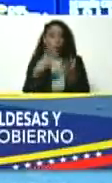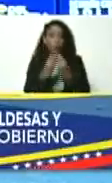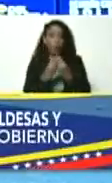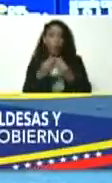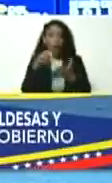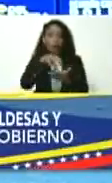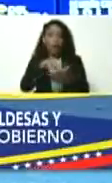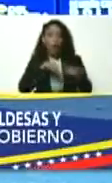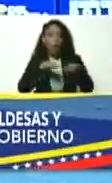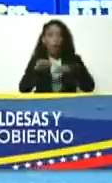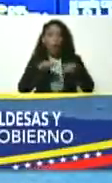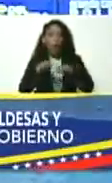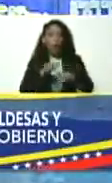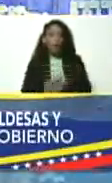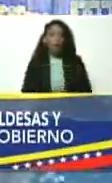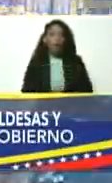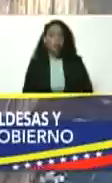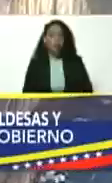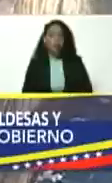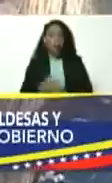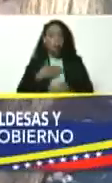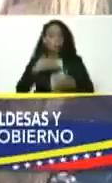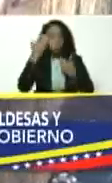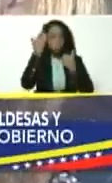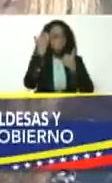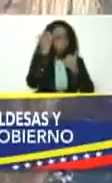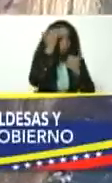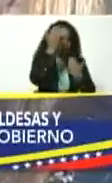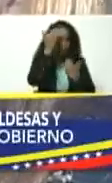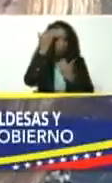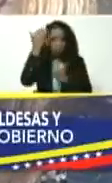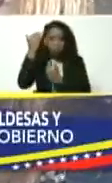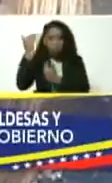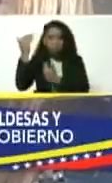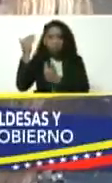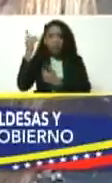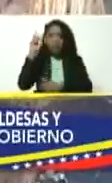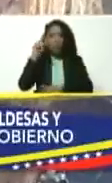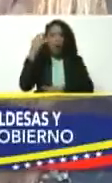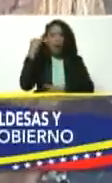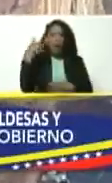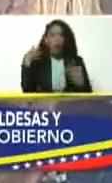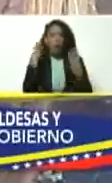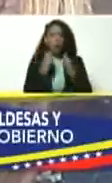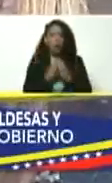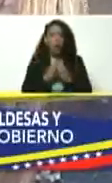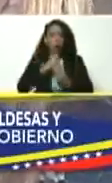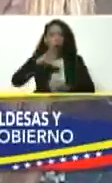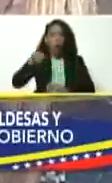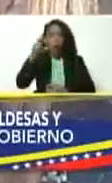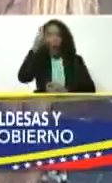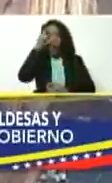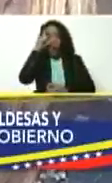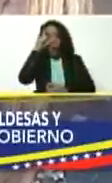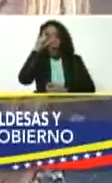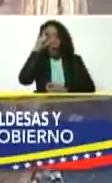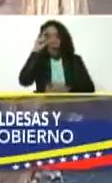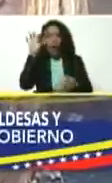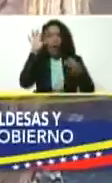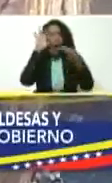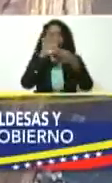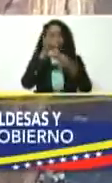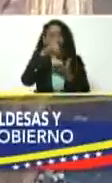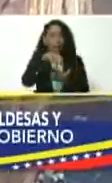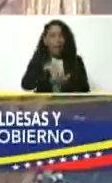cojedes iris me saludó también se encuentra el compañero jorge arreaza enlace